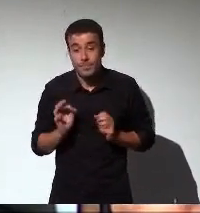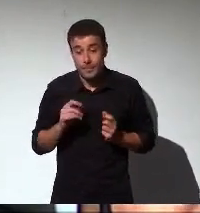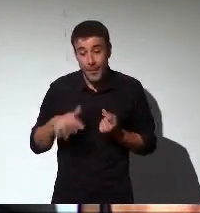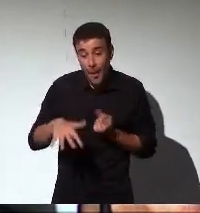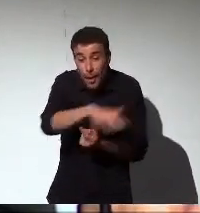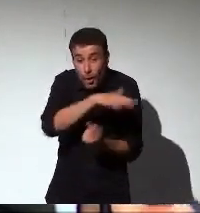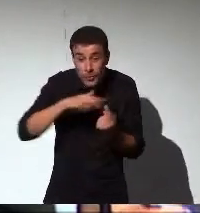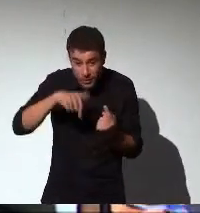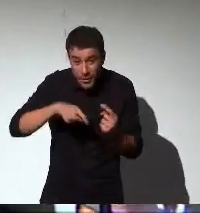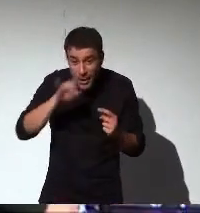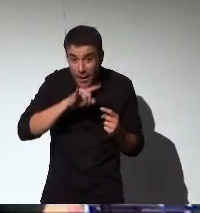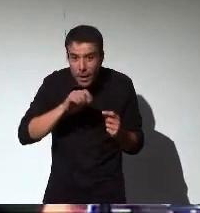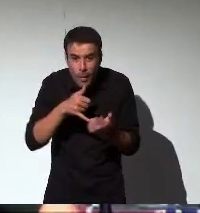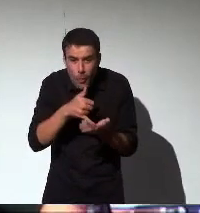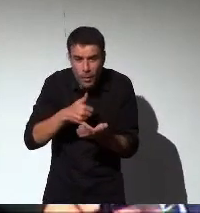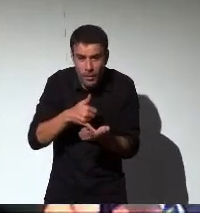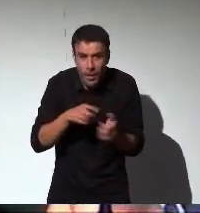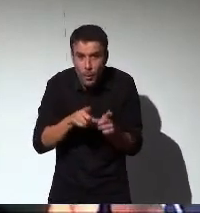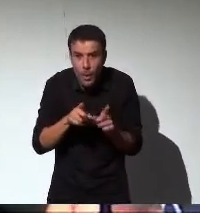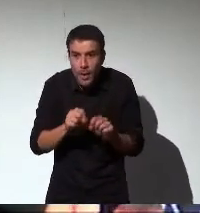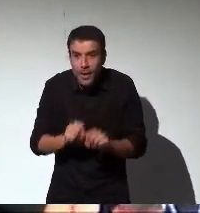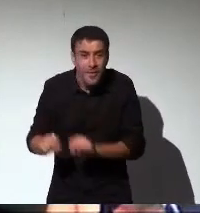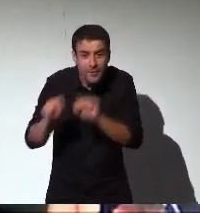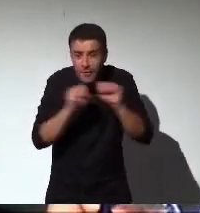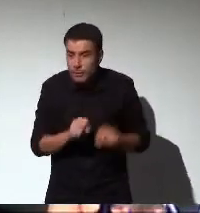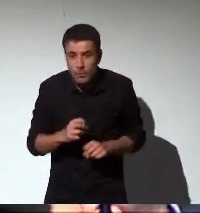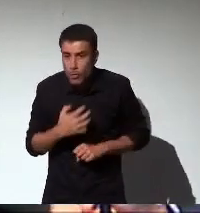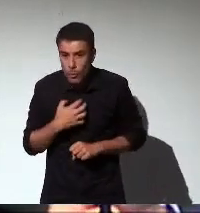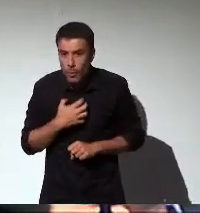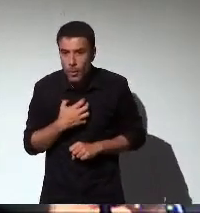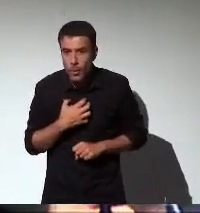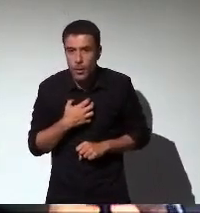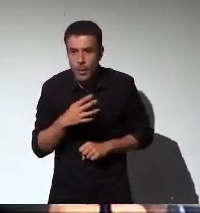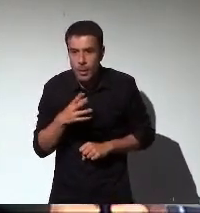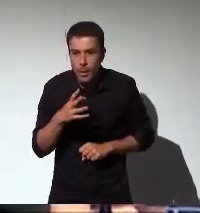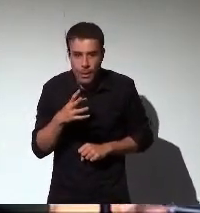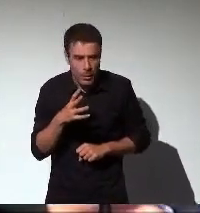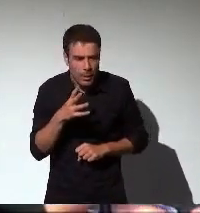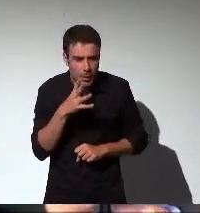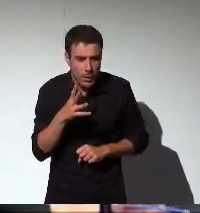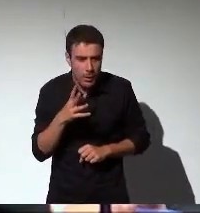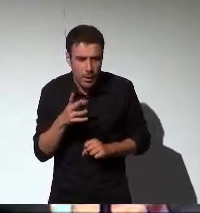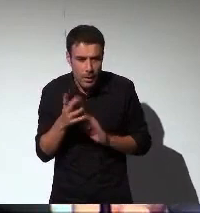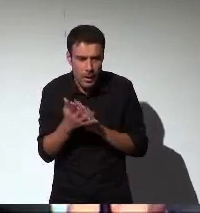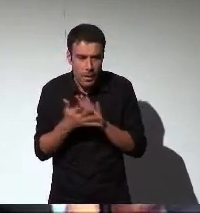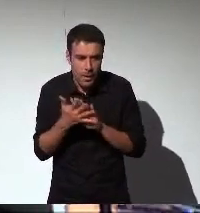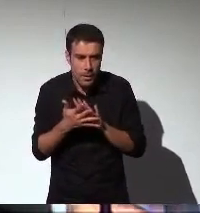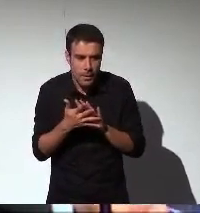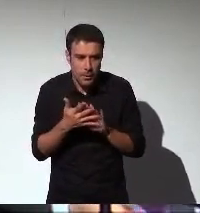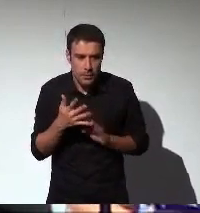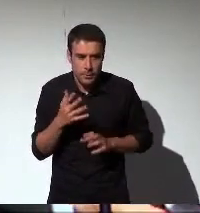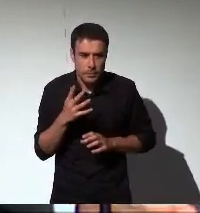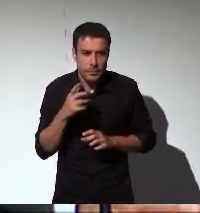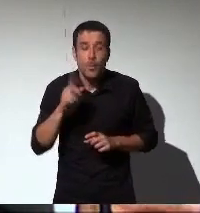ecosistemas que no se pueden defender. Se habla ahora mucho de la viborina triste, de la quiun triste, una de tantas especies